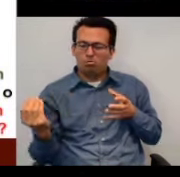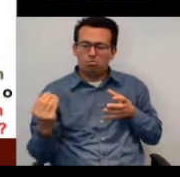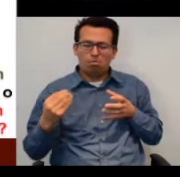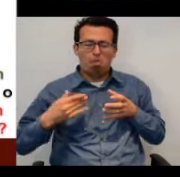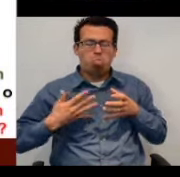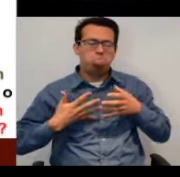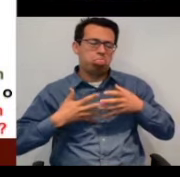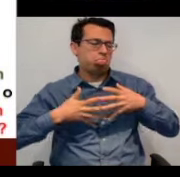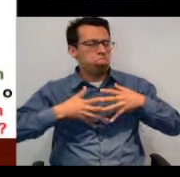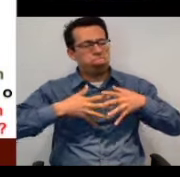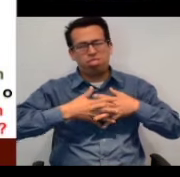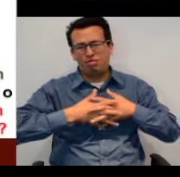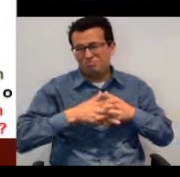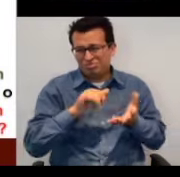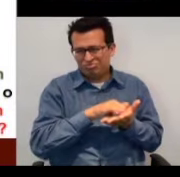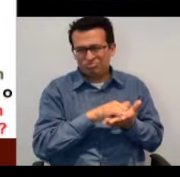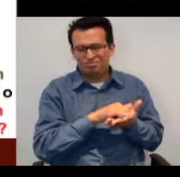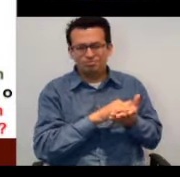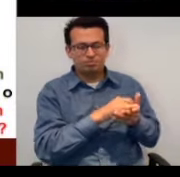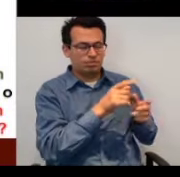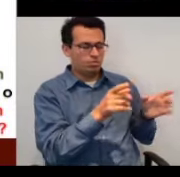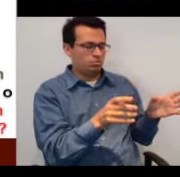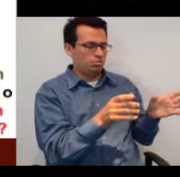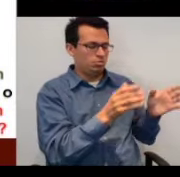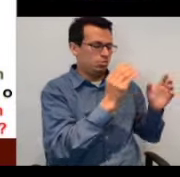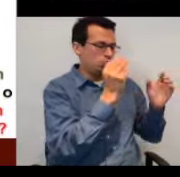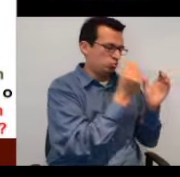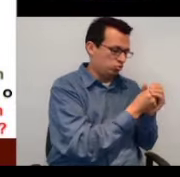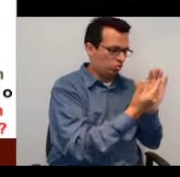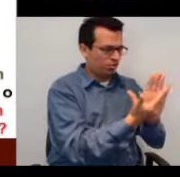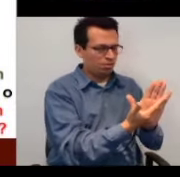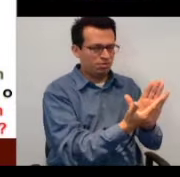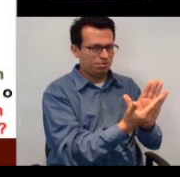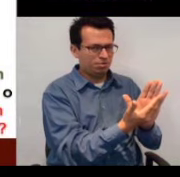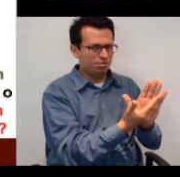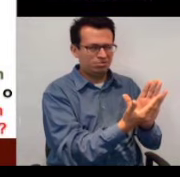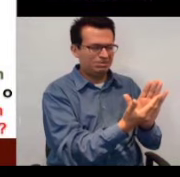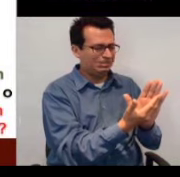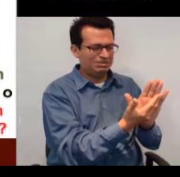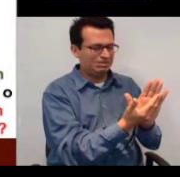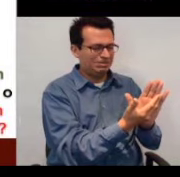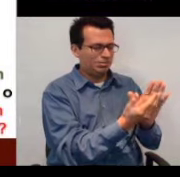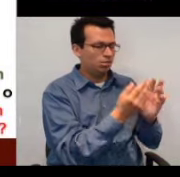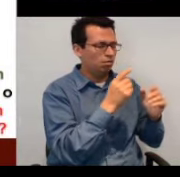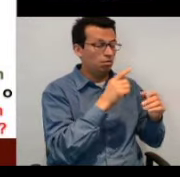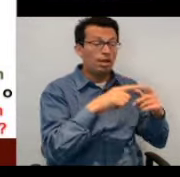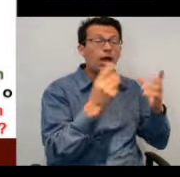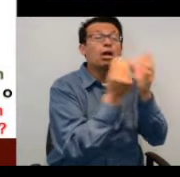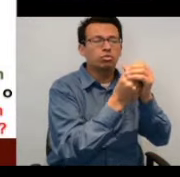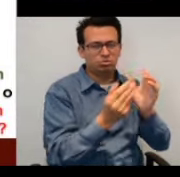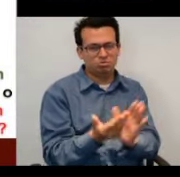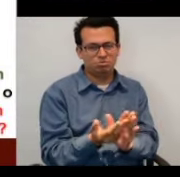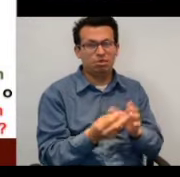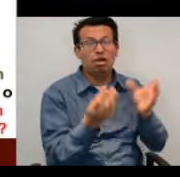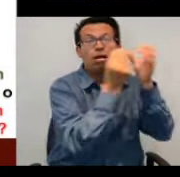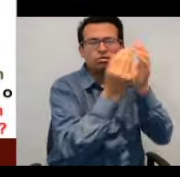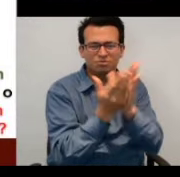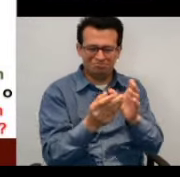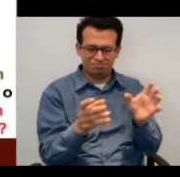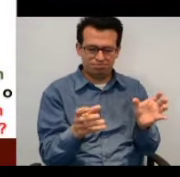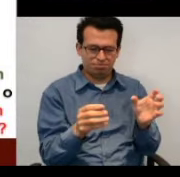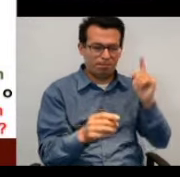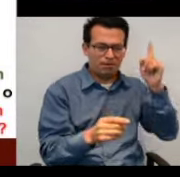La inclusión educativa hace referencia a esa vieja dicotomía y es por eso que es importante hablar de educación inclusiva.